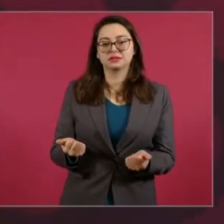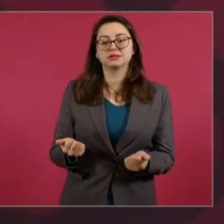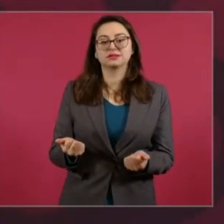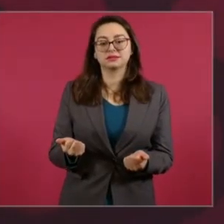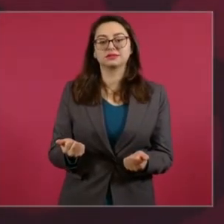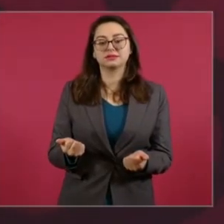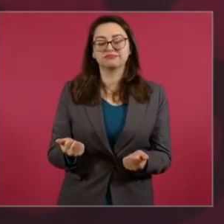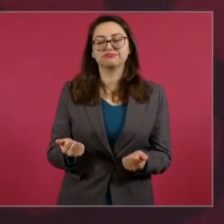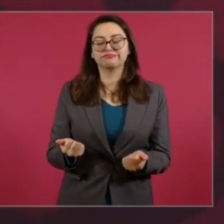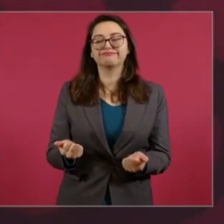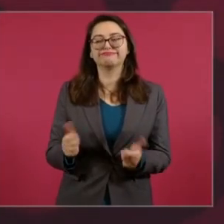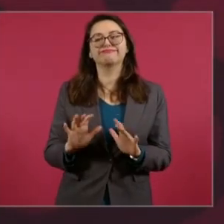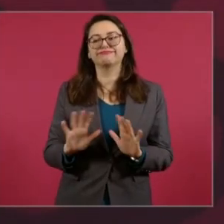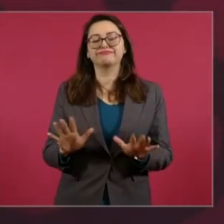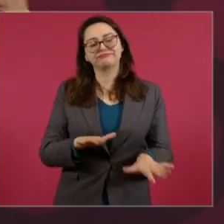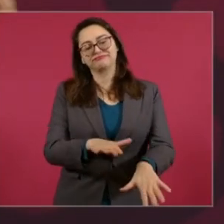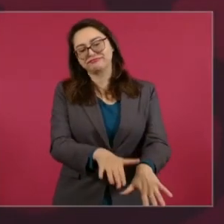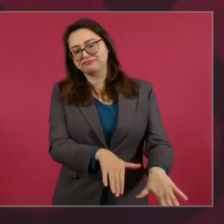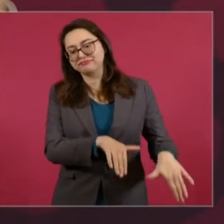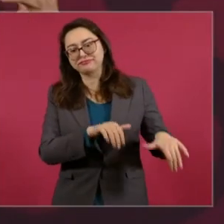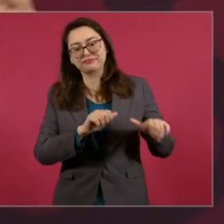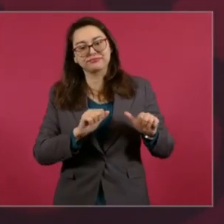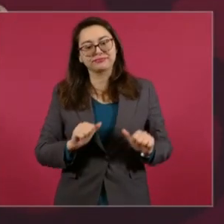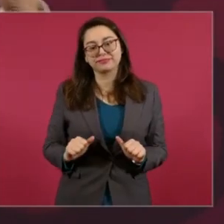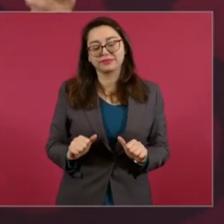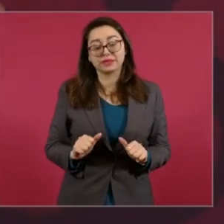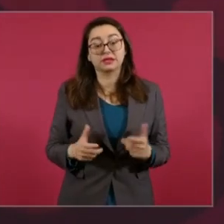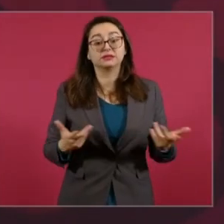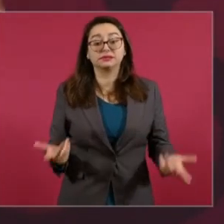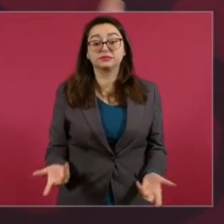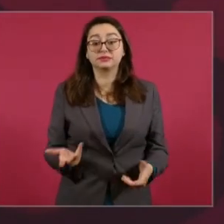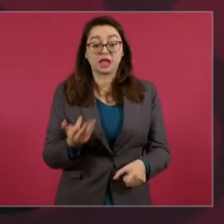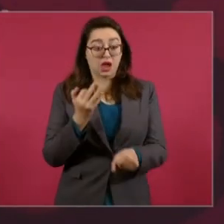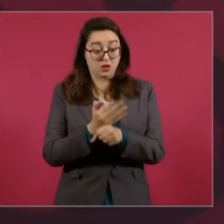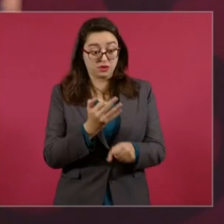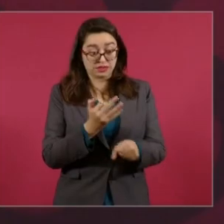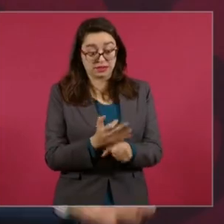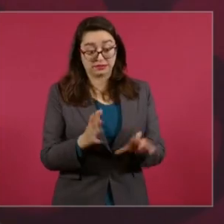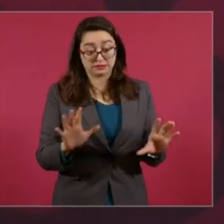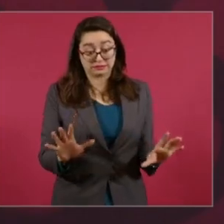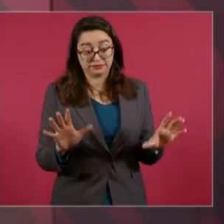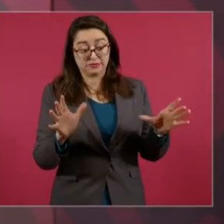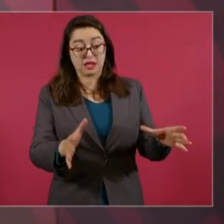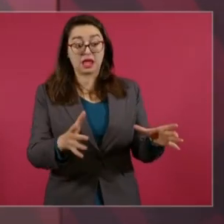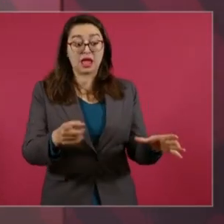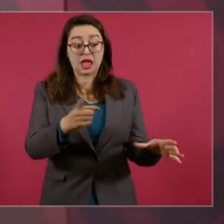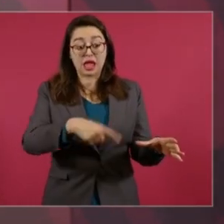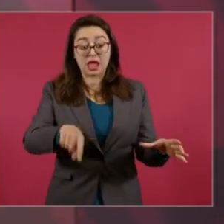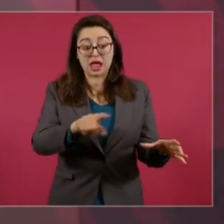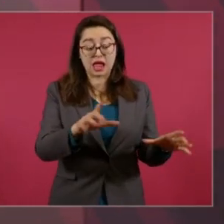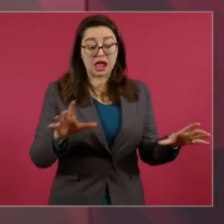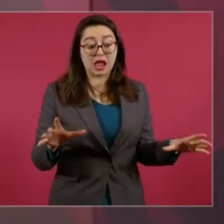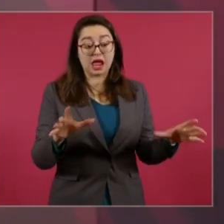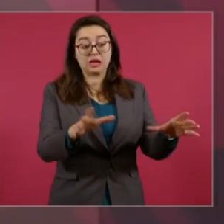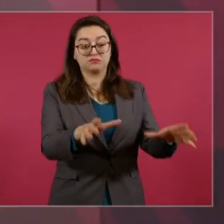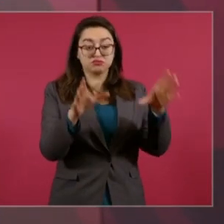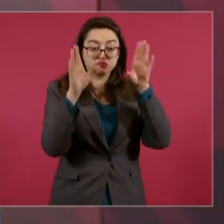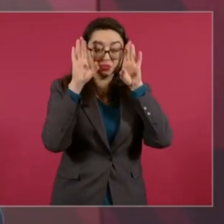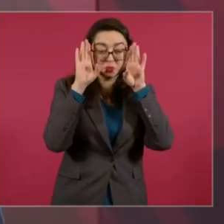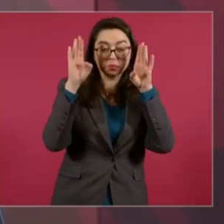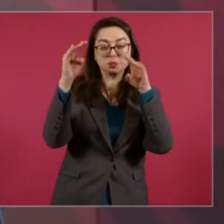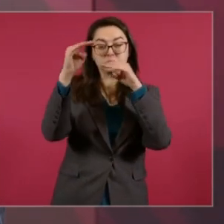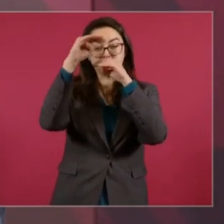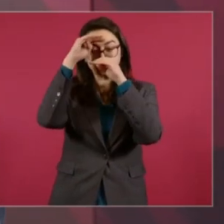¿Quiénes son los más activos del bloque conservador en la actualidad? Ya lo dijimos, ¿no?,